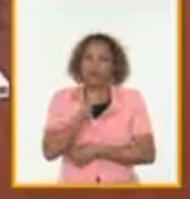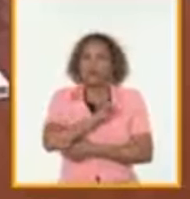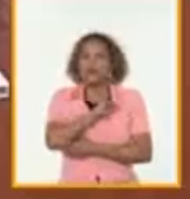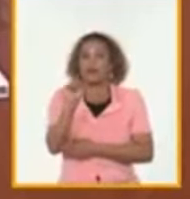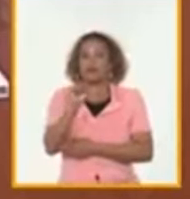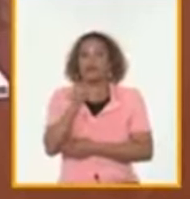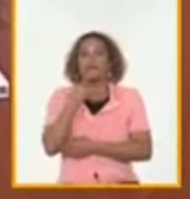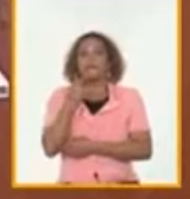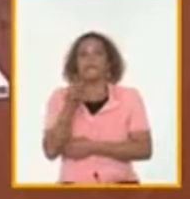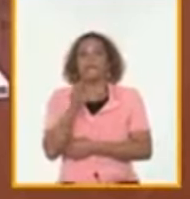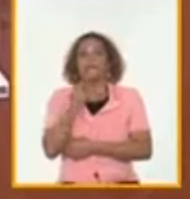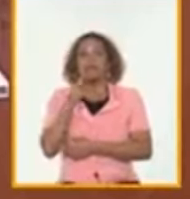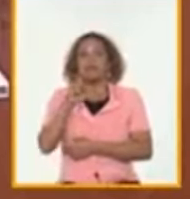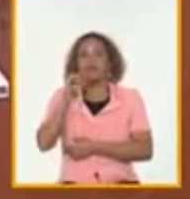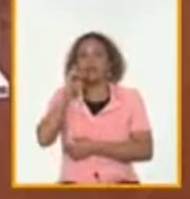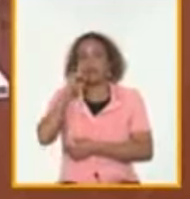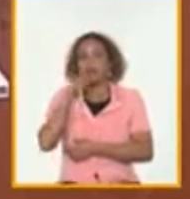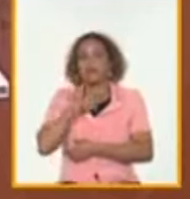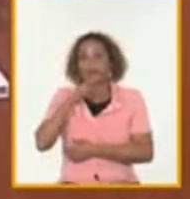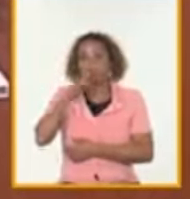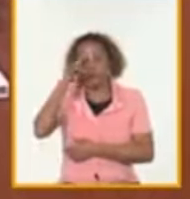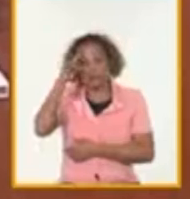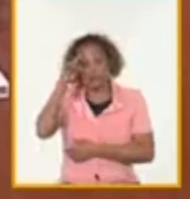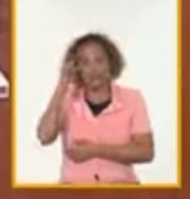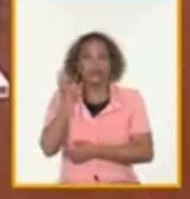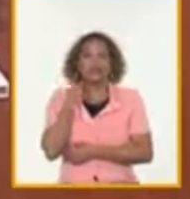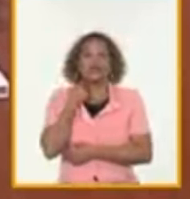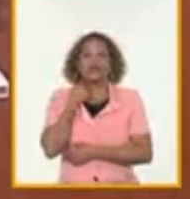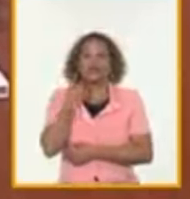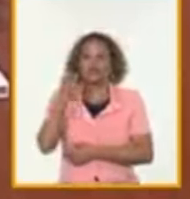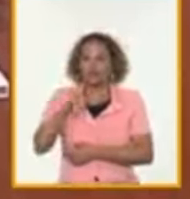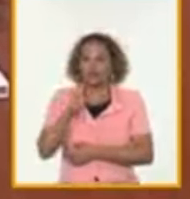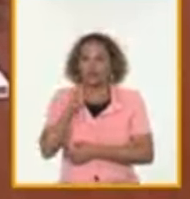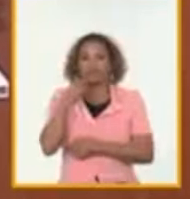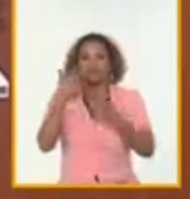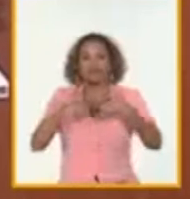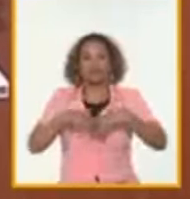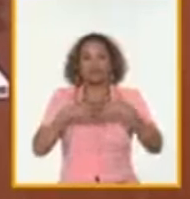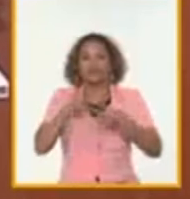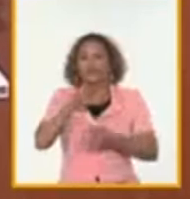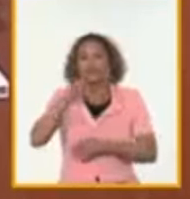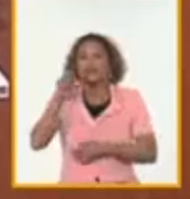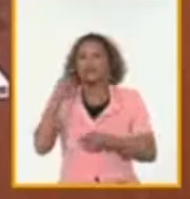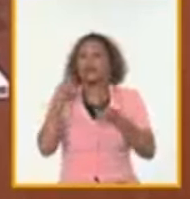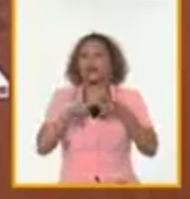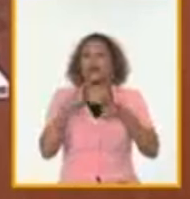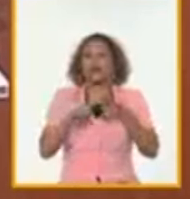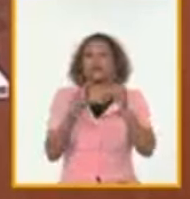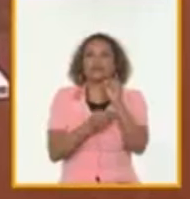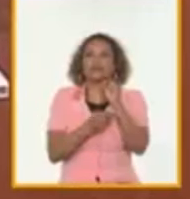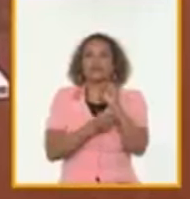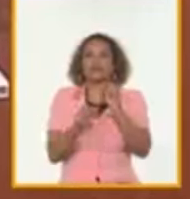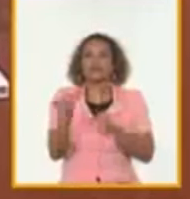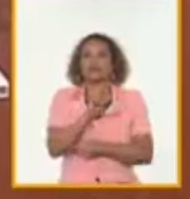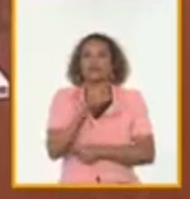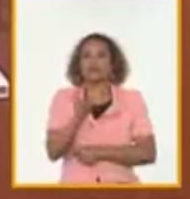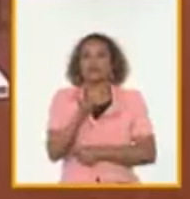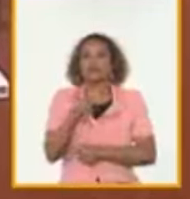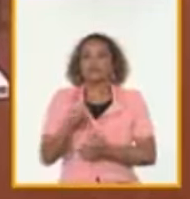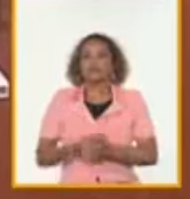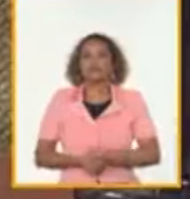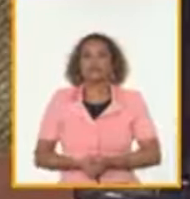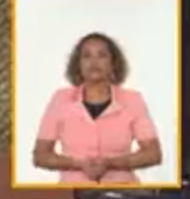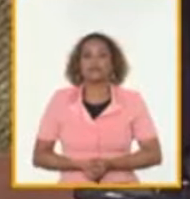premio en Londres el ron eminente que se produce acá en en Villa Clara y hay otras potencialidades también que tienen los derivados en en la provincia